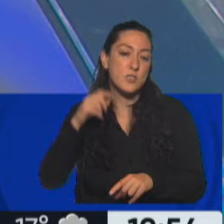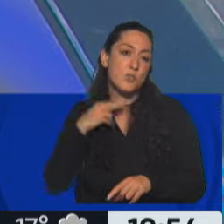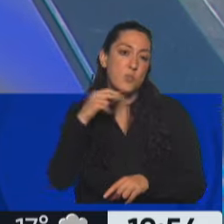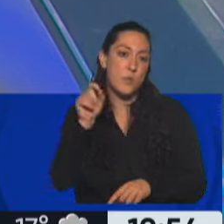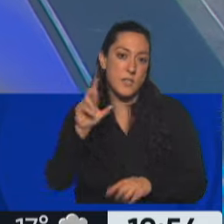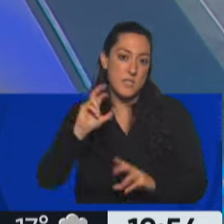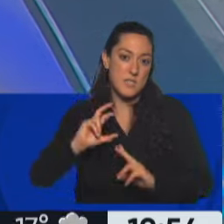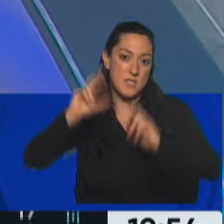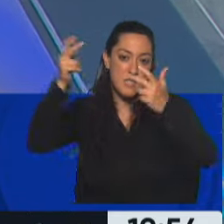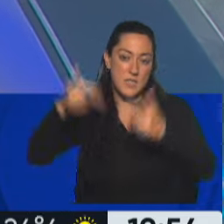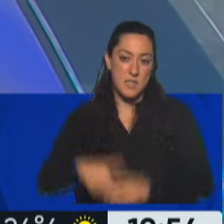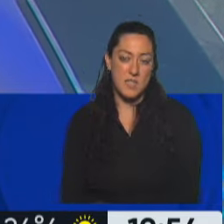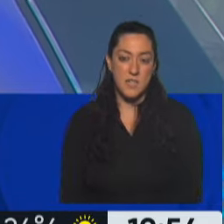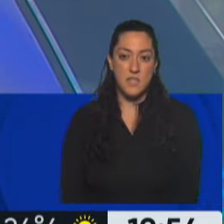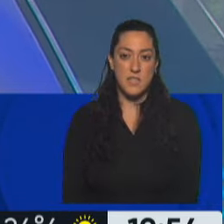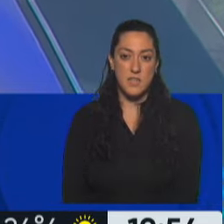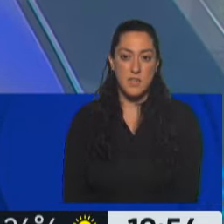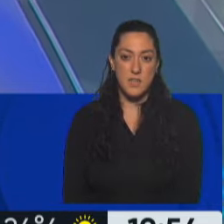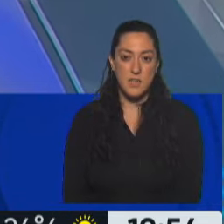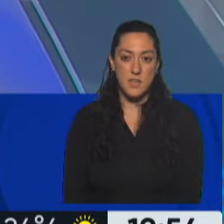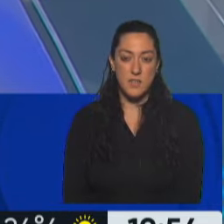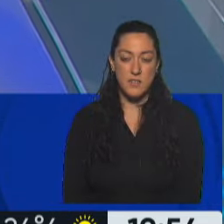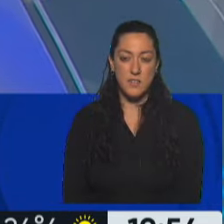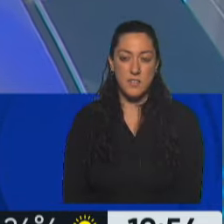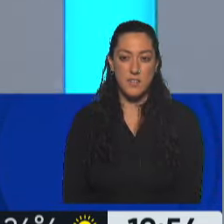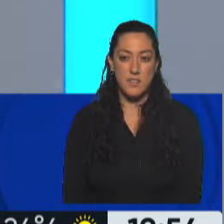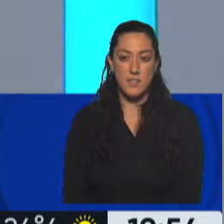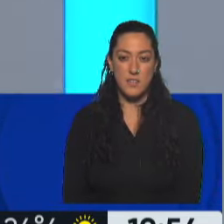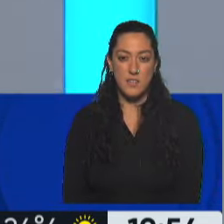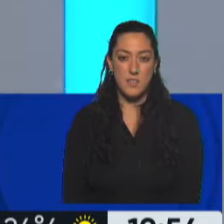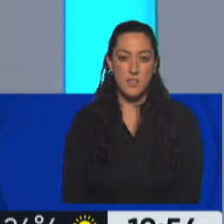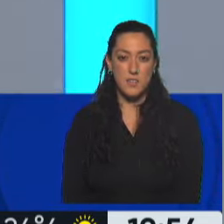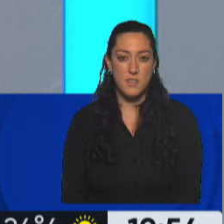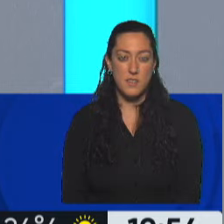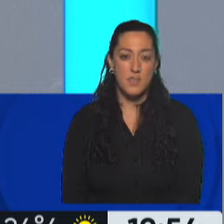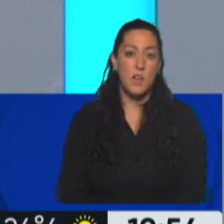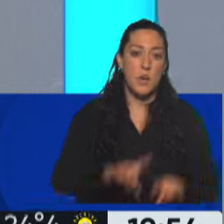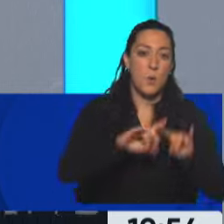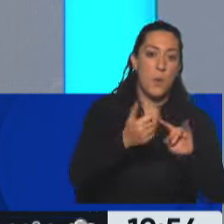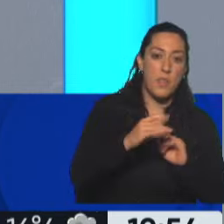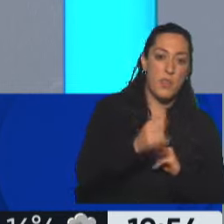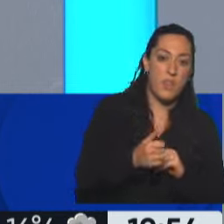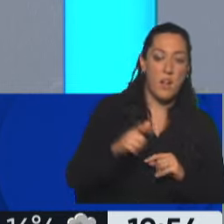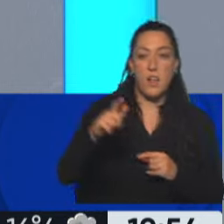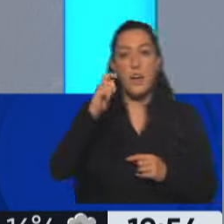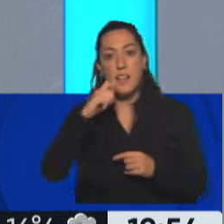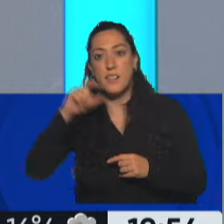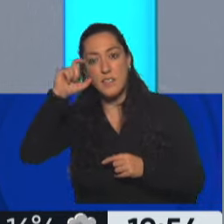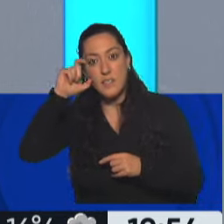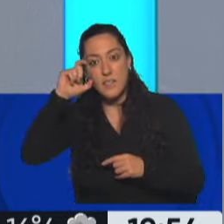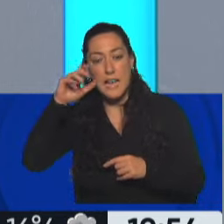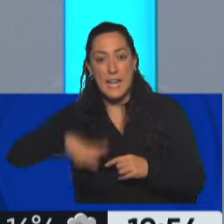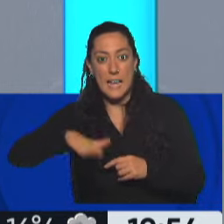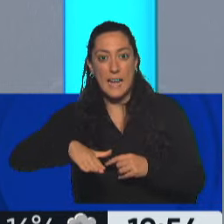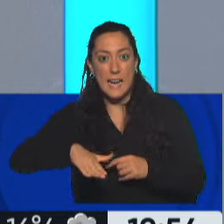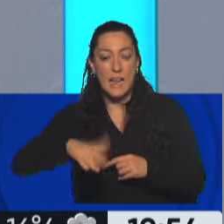Está enojadísima. Enojadísima, pero ¿por qué? Sí. Porque sí. ellos dos, o sea, Wanda y Elegante, postearon una foto con Jamaica.